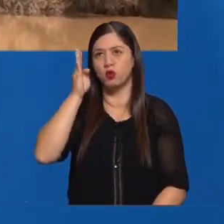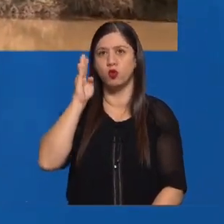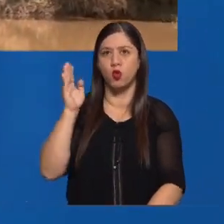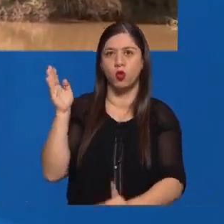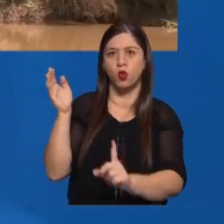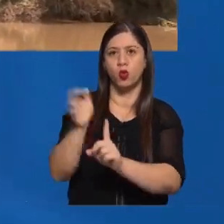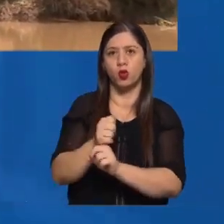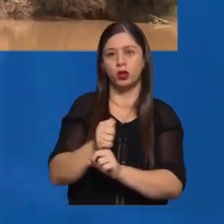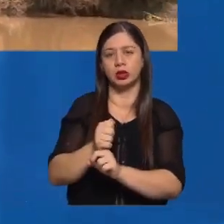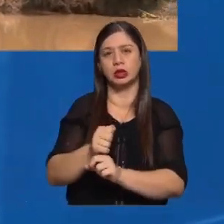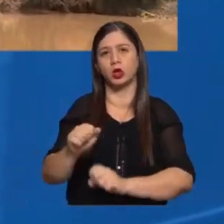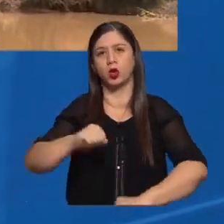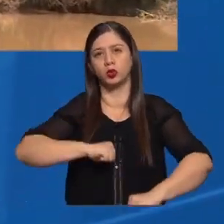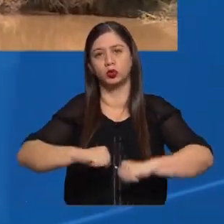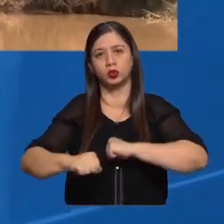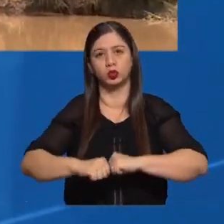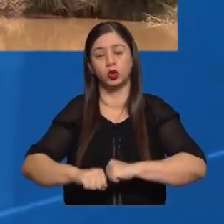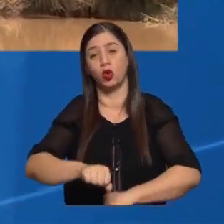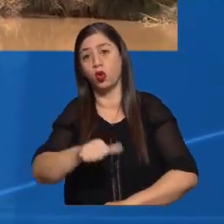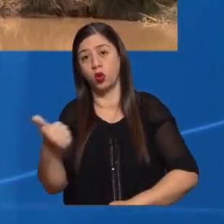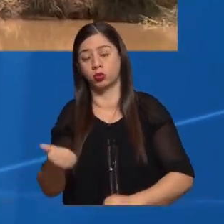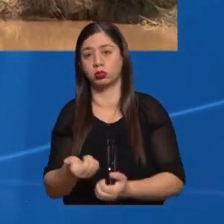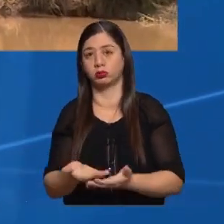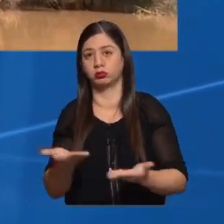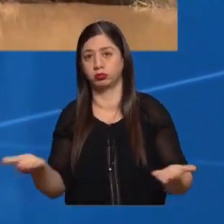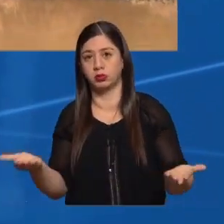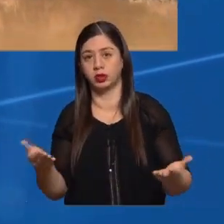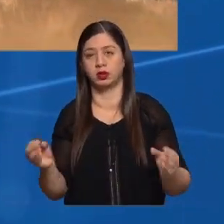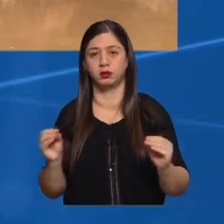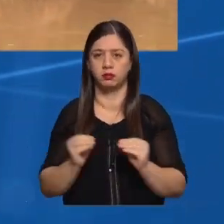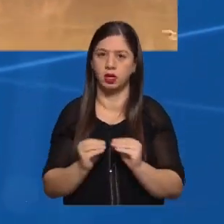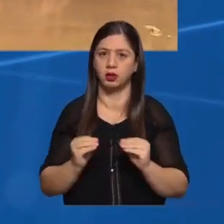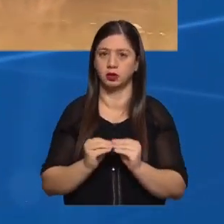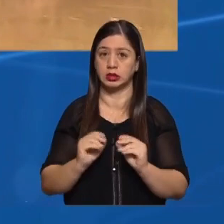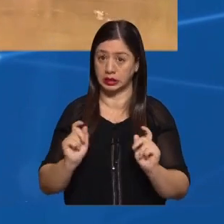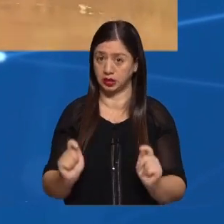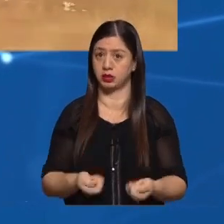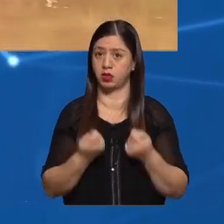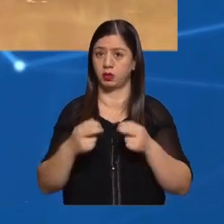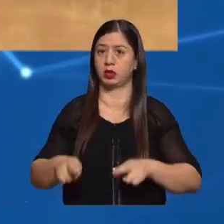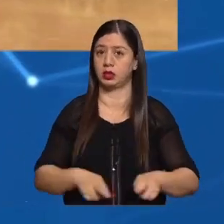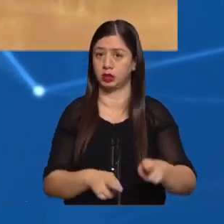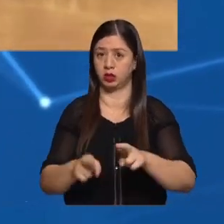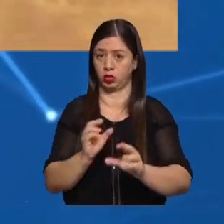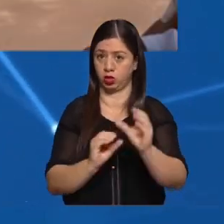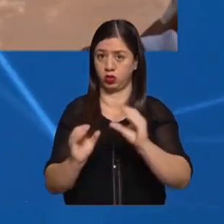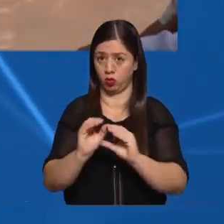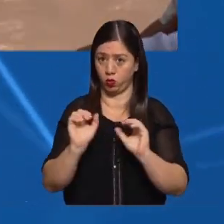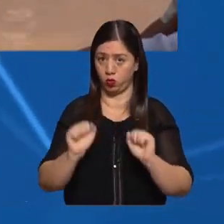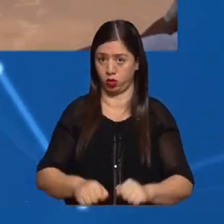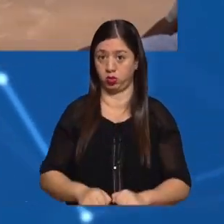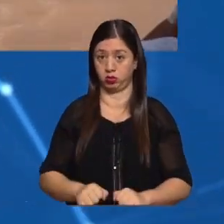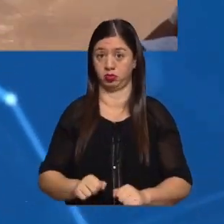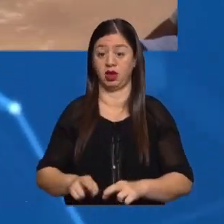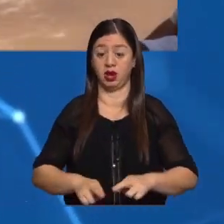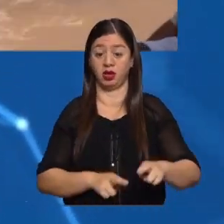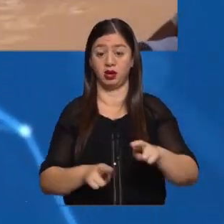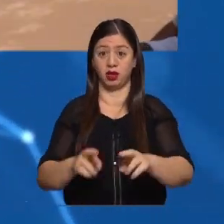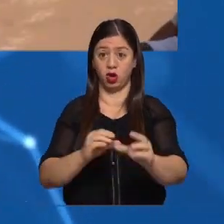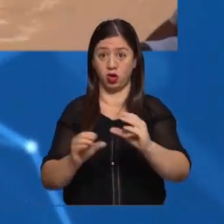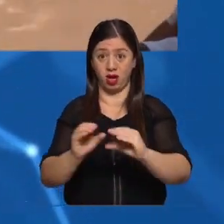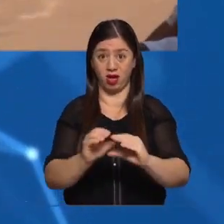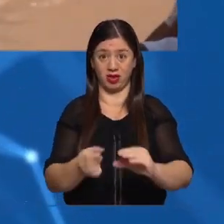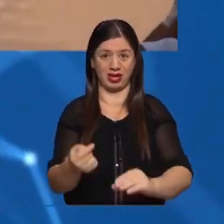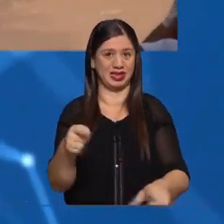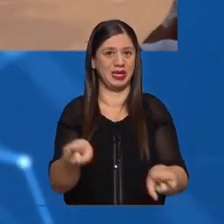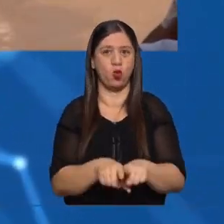estas actividades y obviamente otras muchas más de fondo, vamos a salvar y a recuperar el río Cauca? El río Cauca es la vida de los vallecaucanos, es la